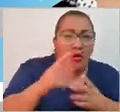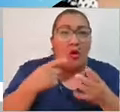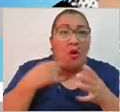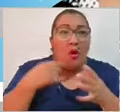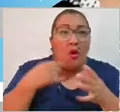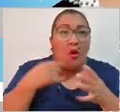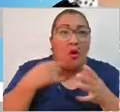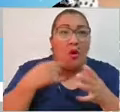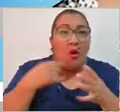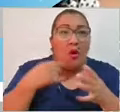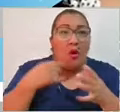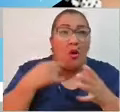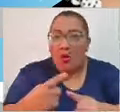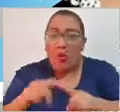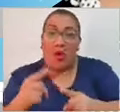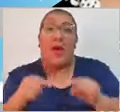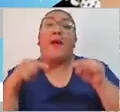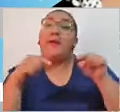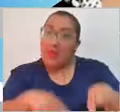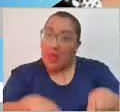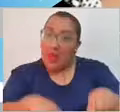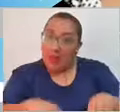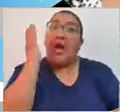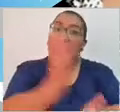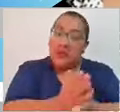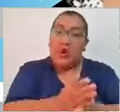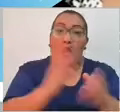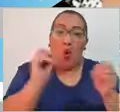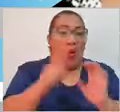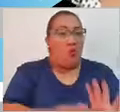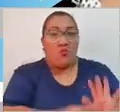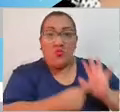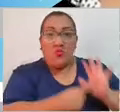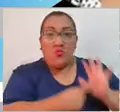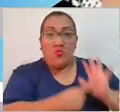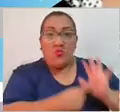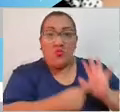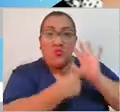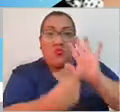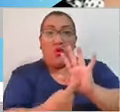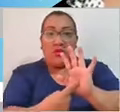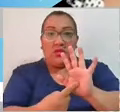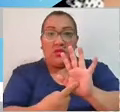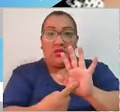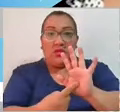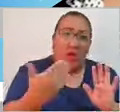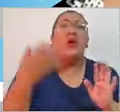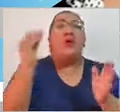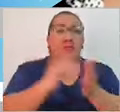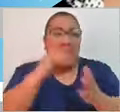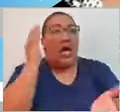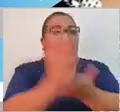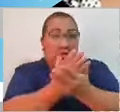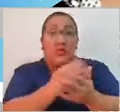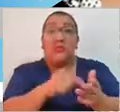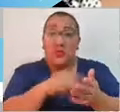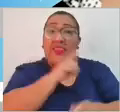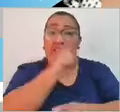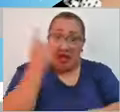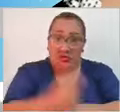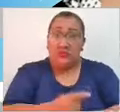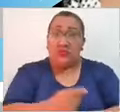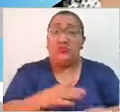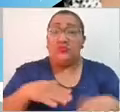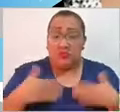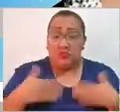contenido sexual, incluso también exhibicionismo y publicaciones obscenas. En ese sentido, es